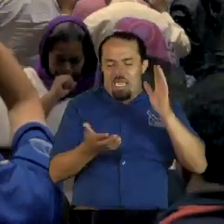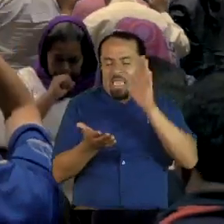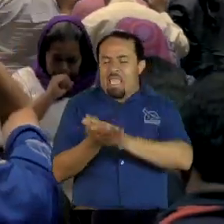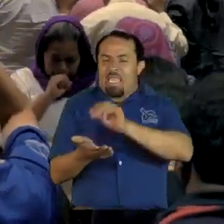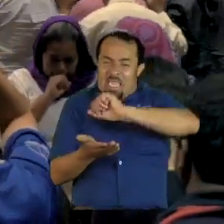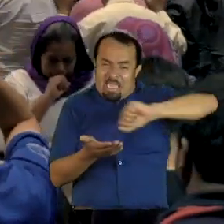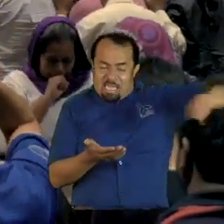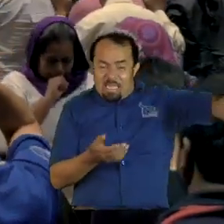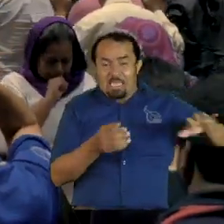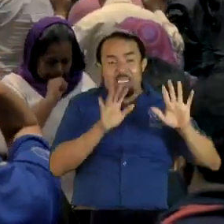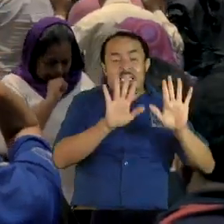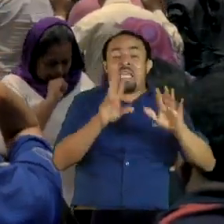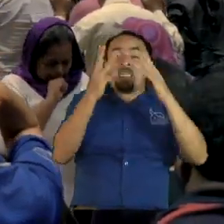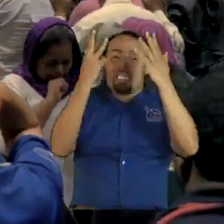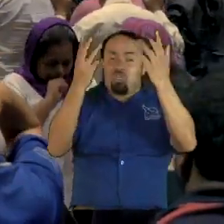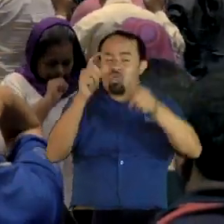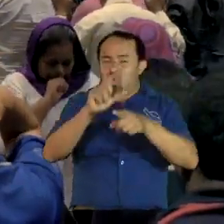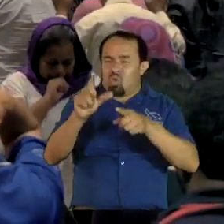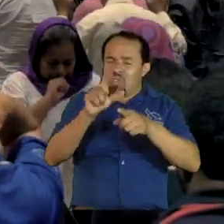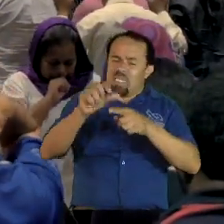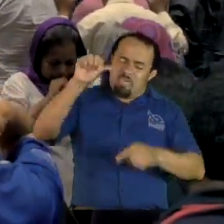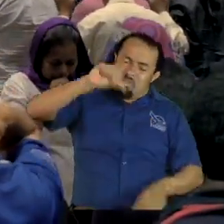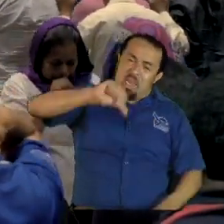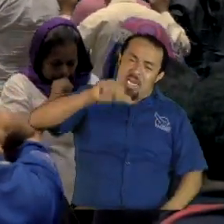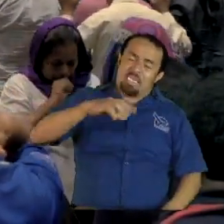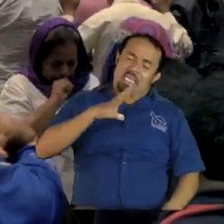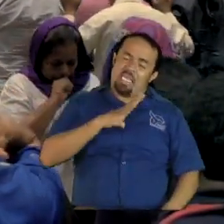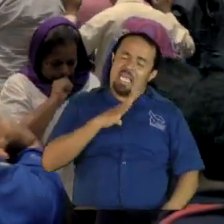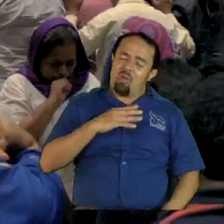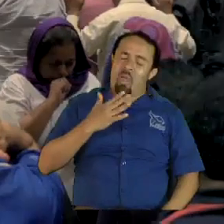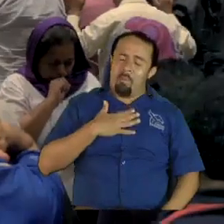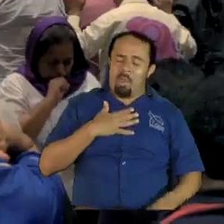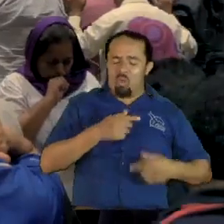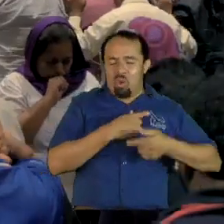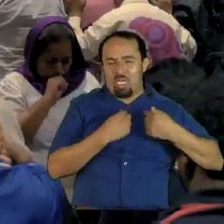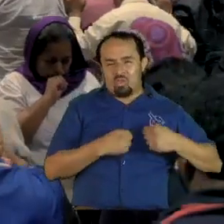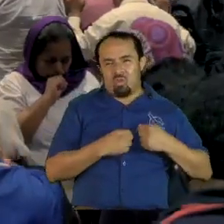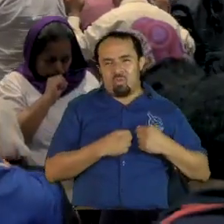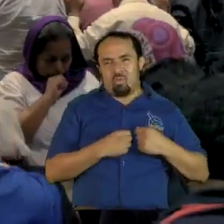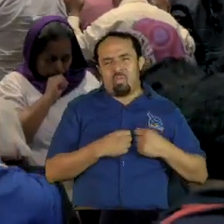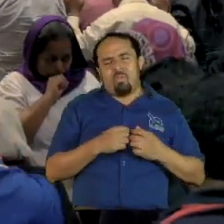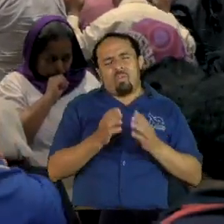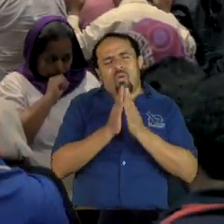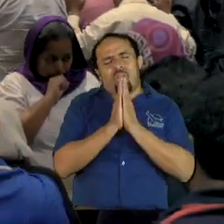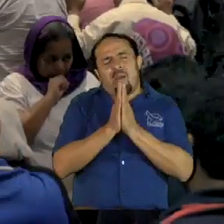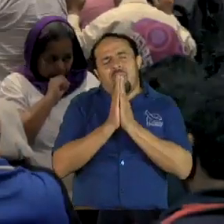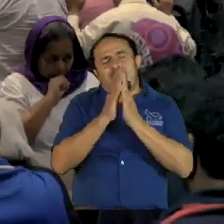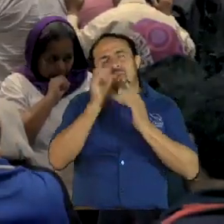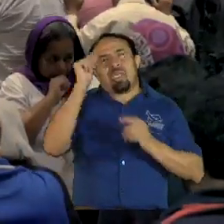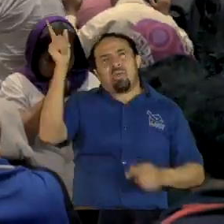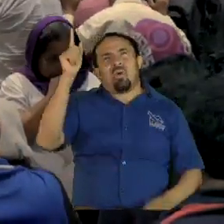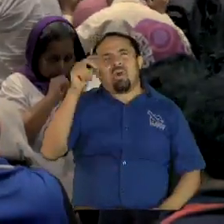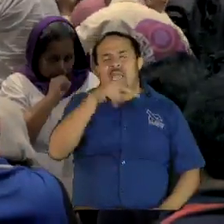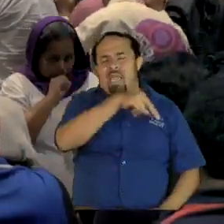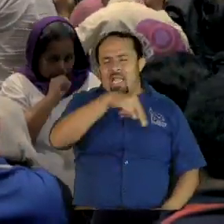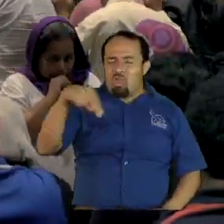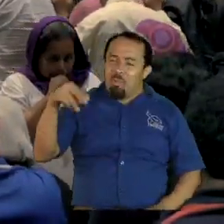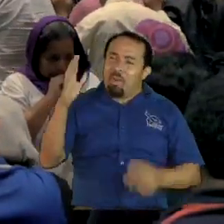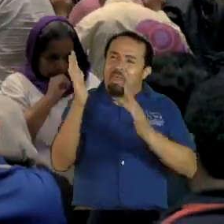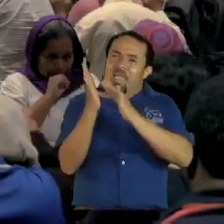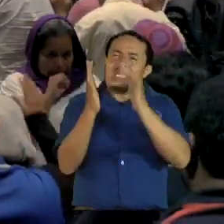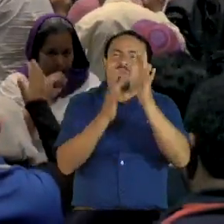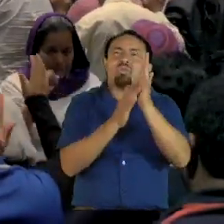y entonces yo venga a ser uno de aquellos que son llamados de corazón puro. En el nombre de